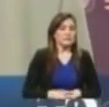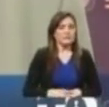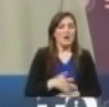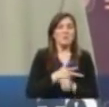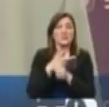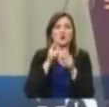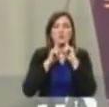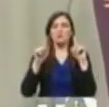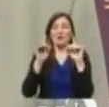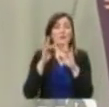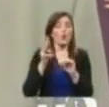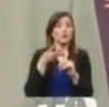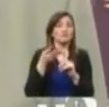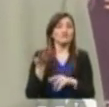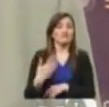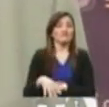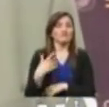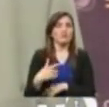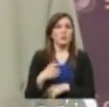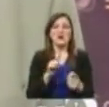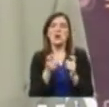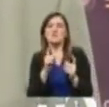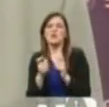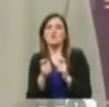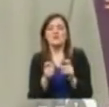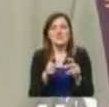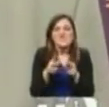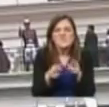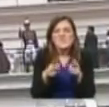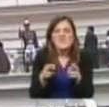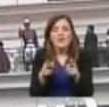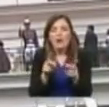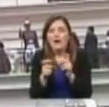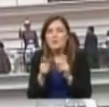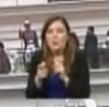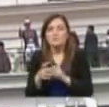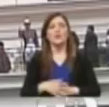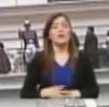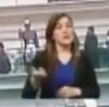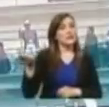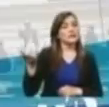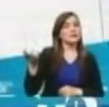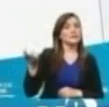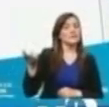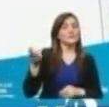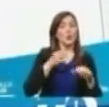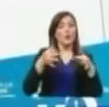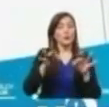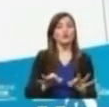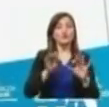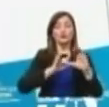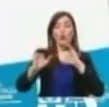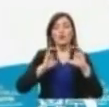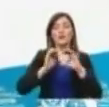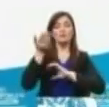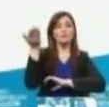recorrido en redes sociales, creo que descontextualizado e impreciso. Lo hizo público el gobierno a través de un comunicado en el que brevemente